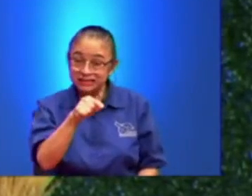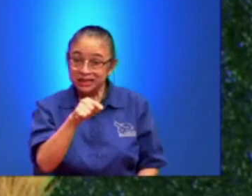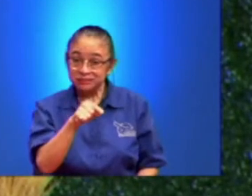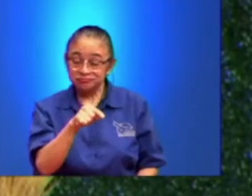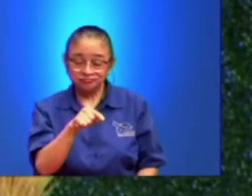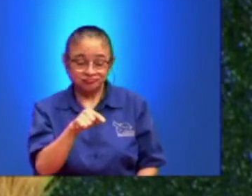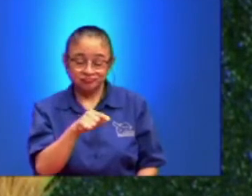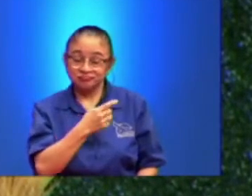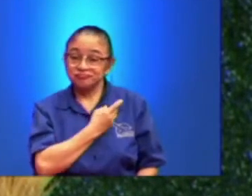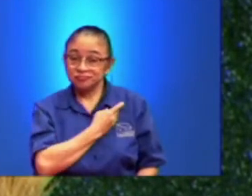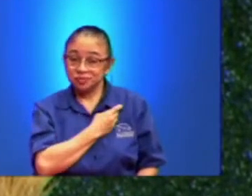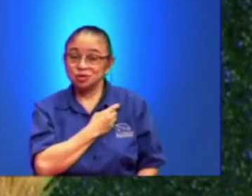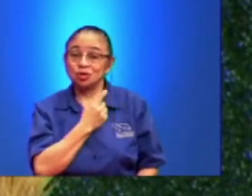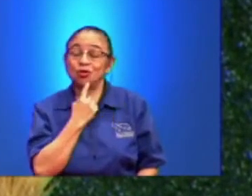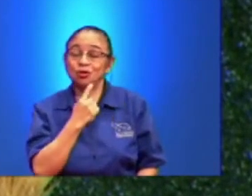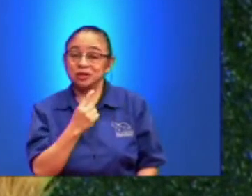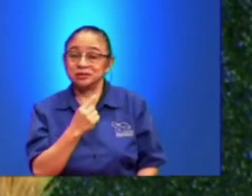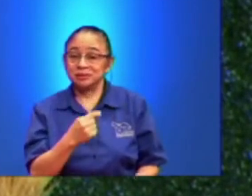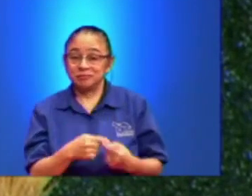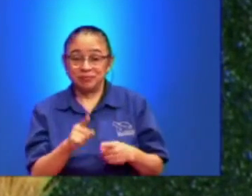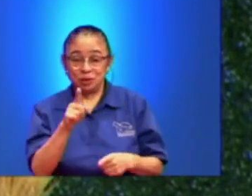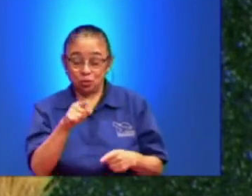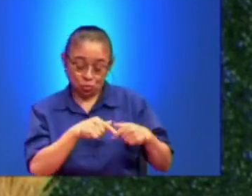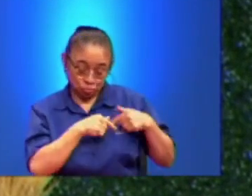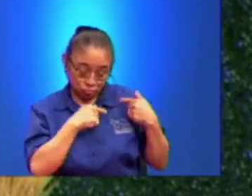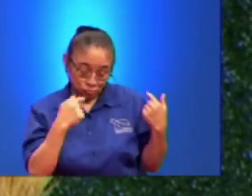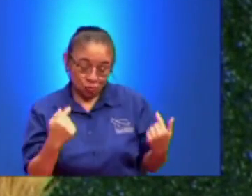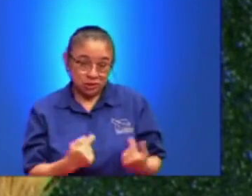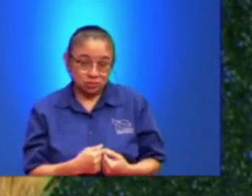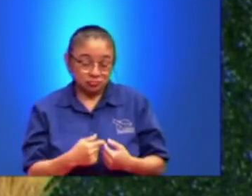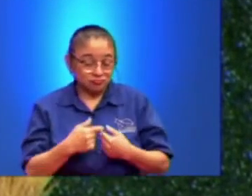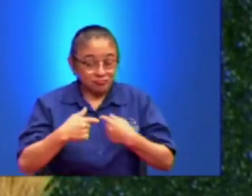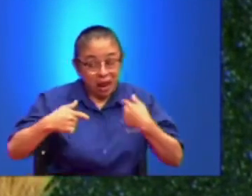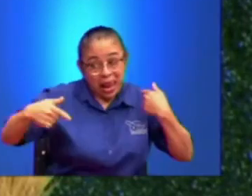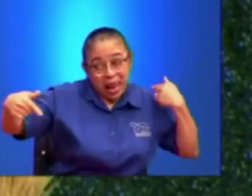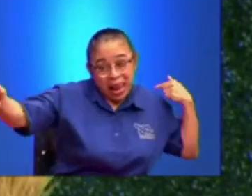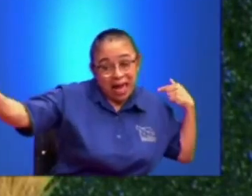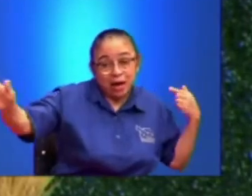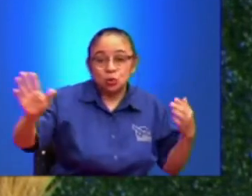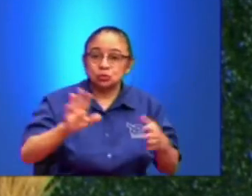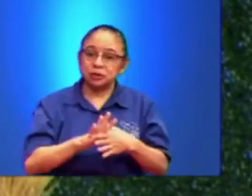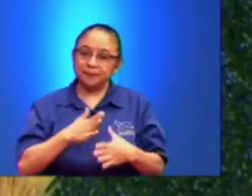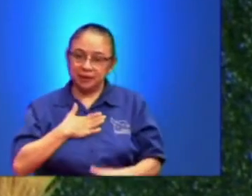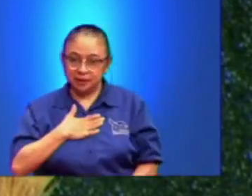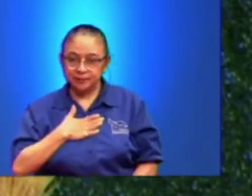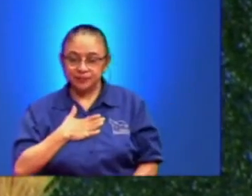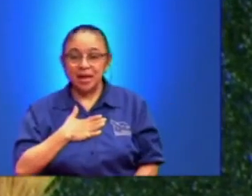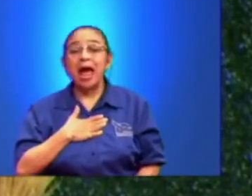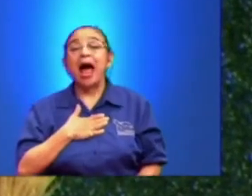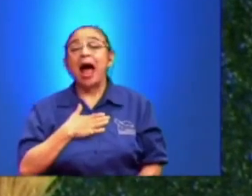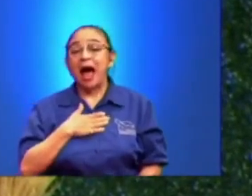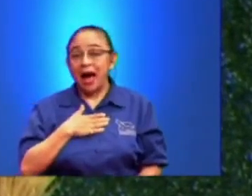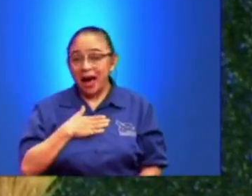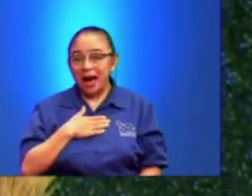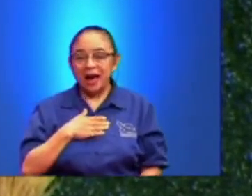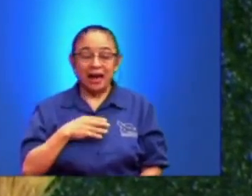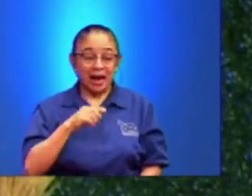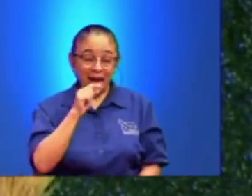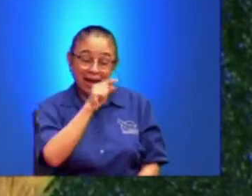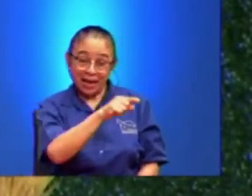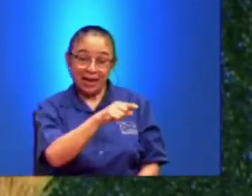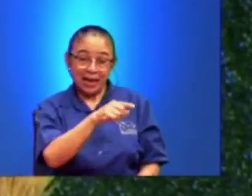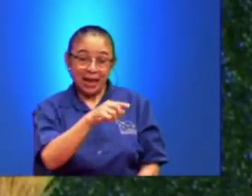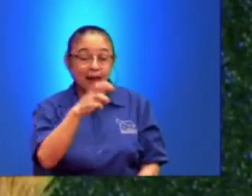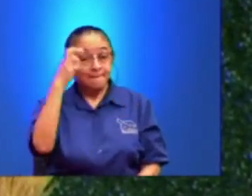me honra pero su corazón está lejos de mí por eso es que el proveer vista dijo dos